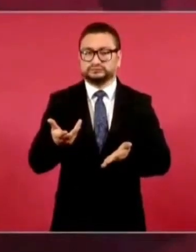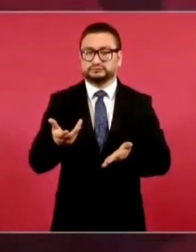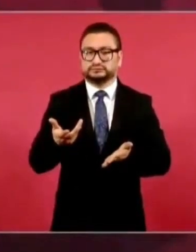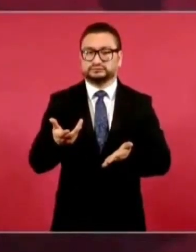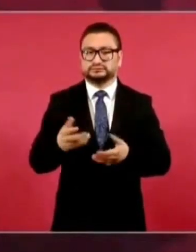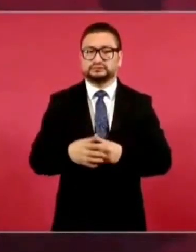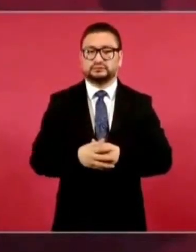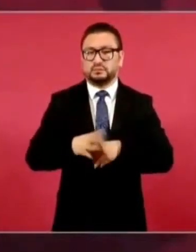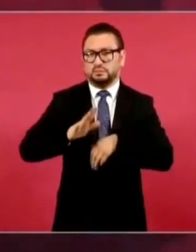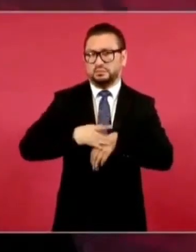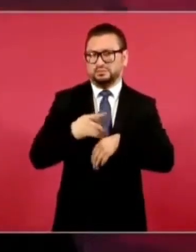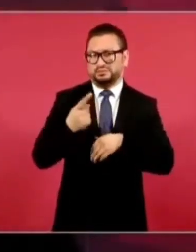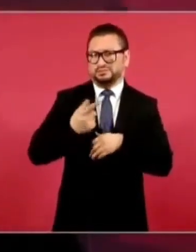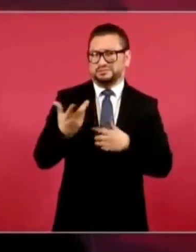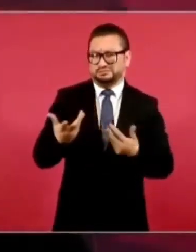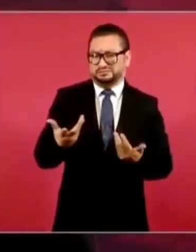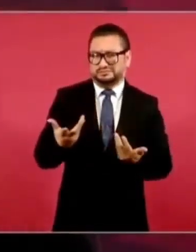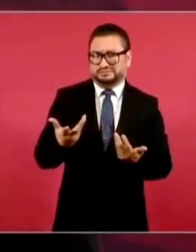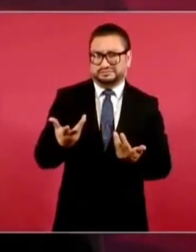porque